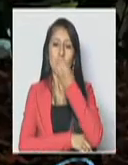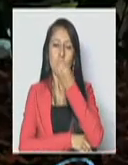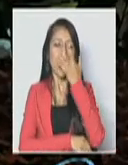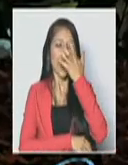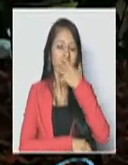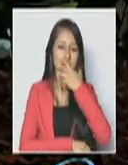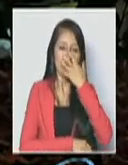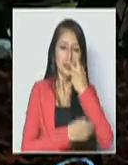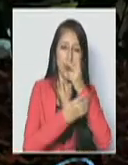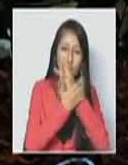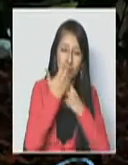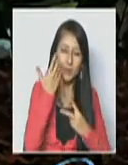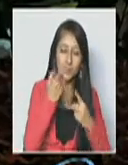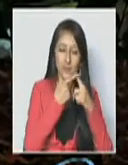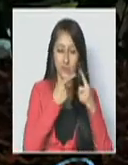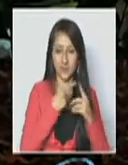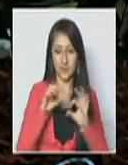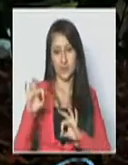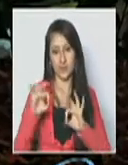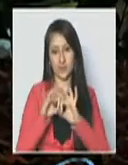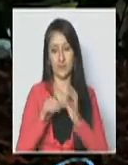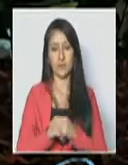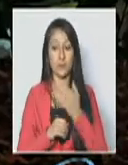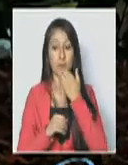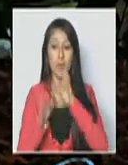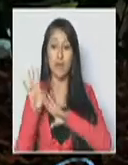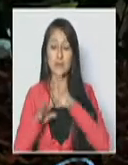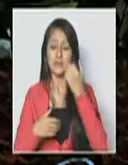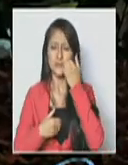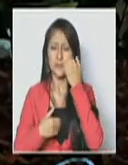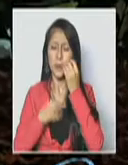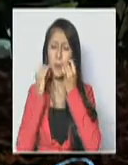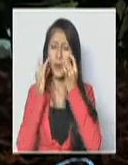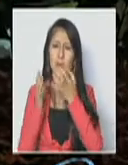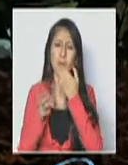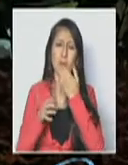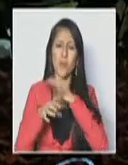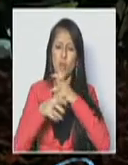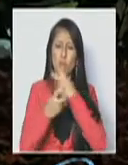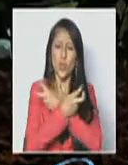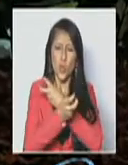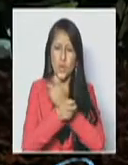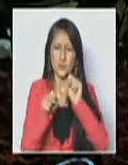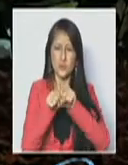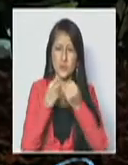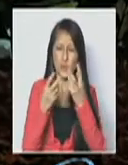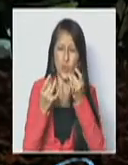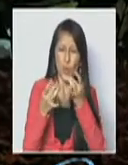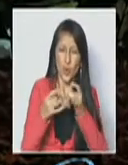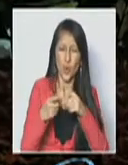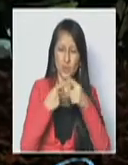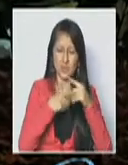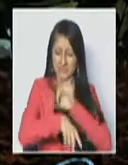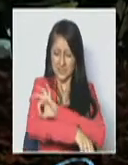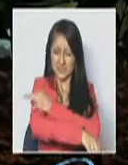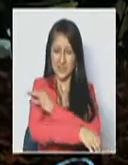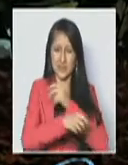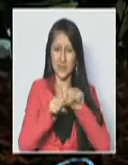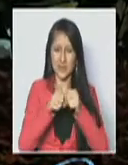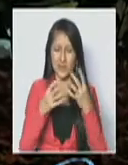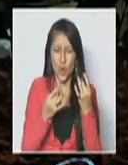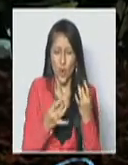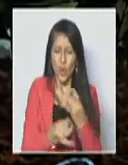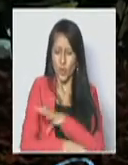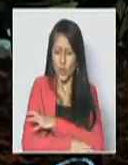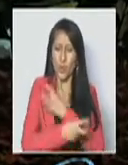hipertensión kroll severa cuando tengo pacientes con problemas de artritis artrosis lupus fibromialgia es decir